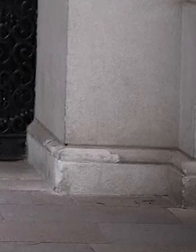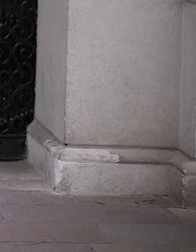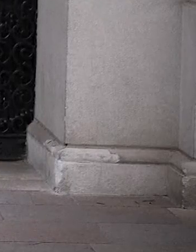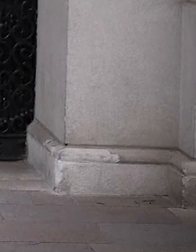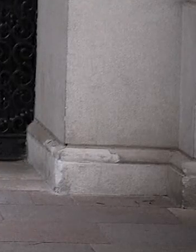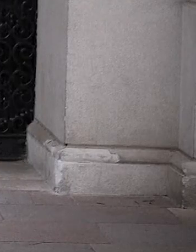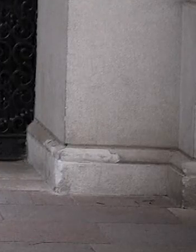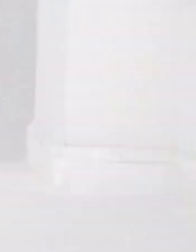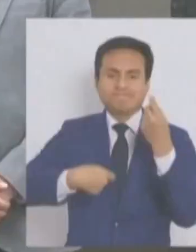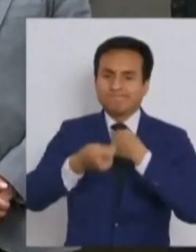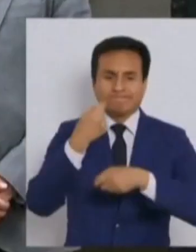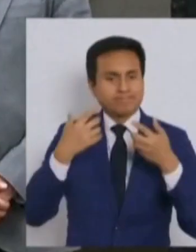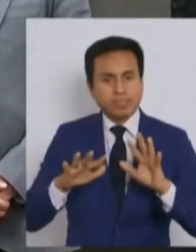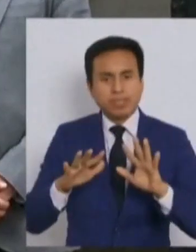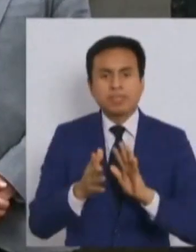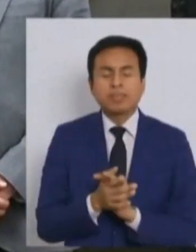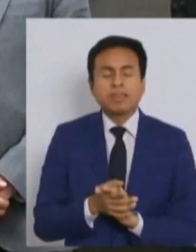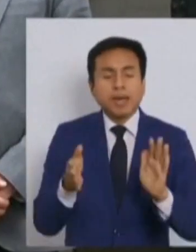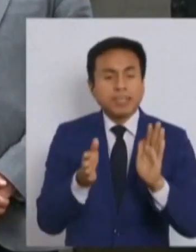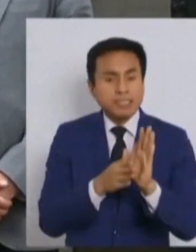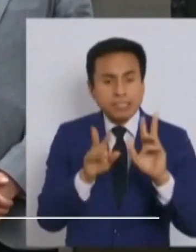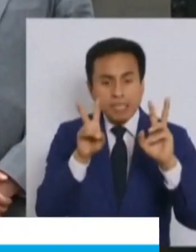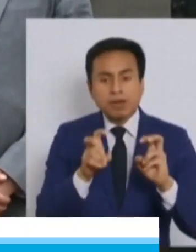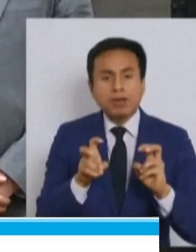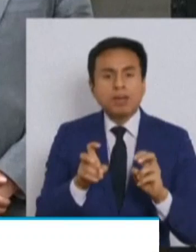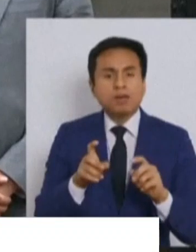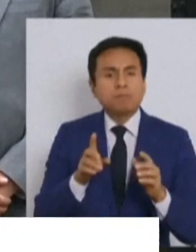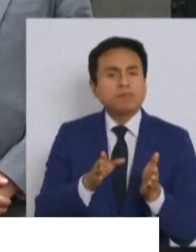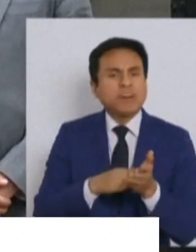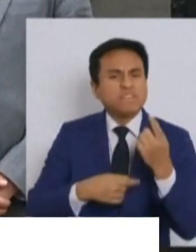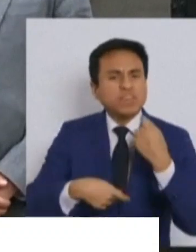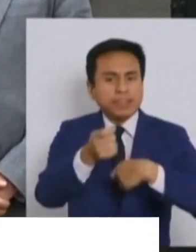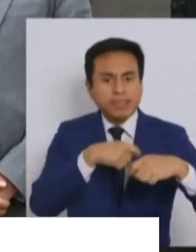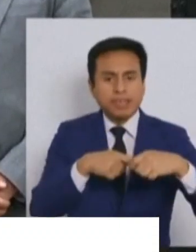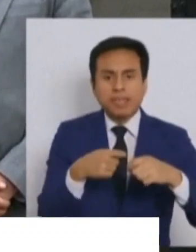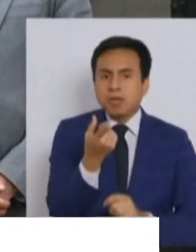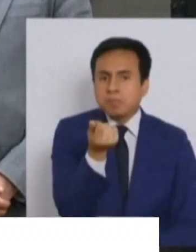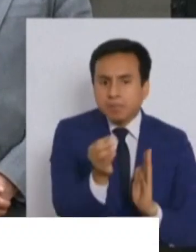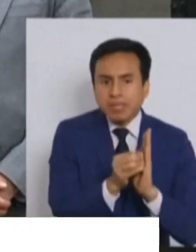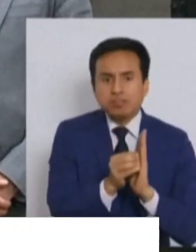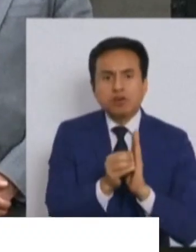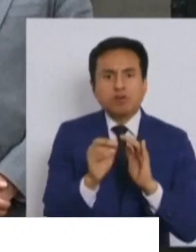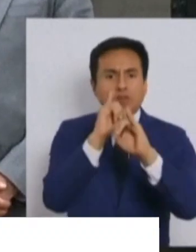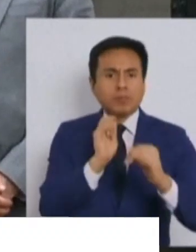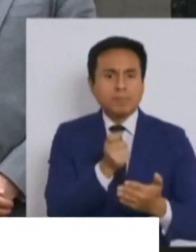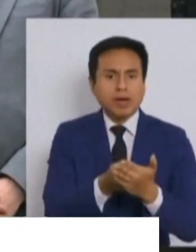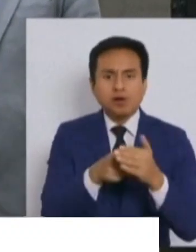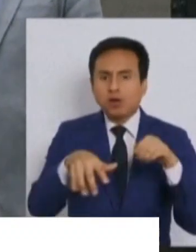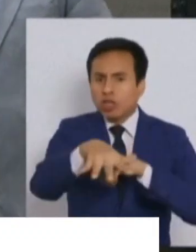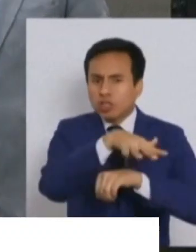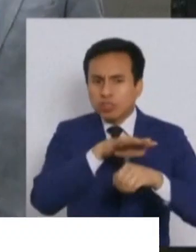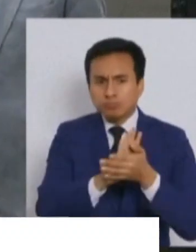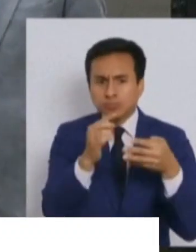rotundamente los antecedentes estaba incluyendo su precio forma de pago y condiciones